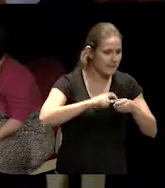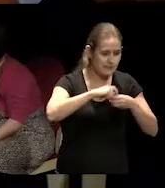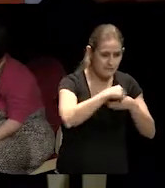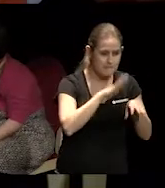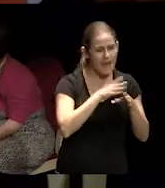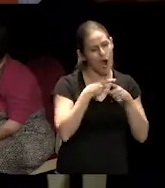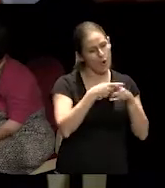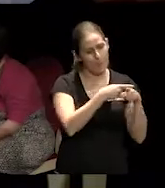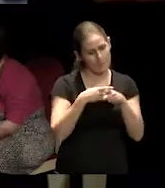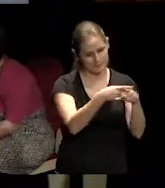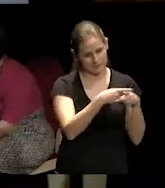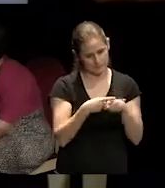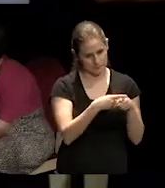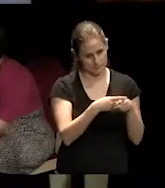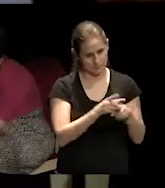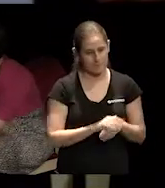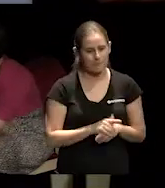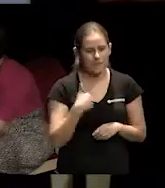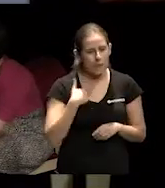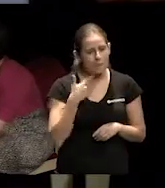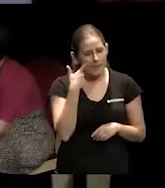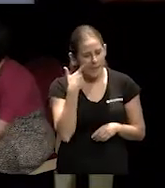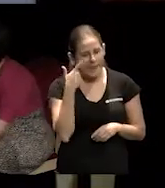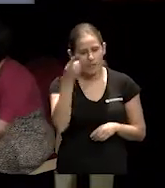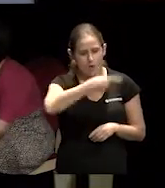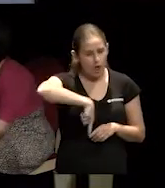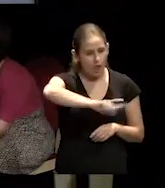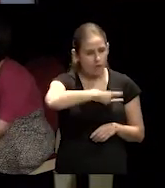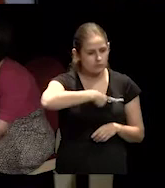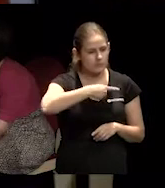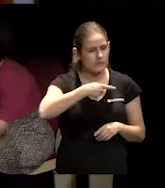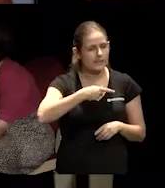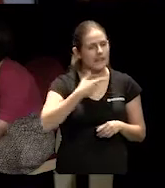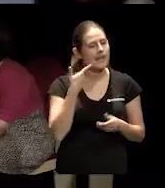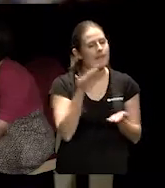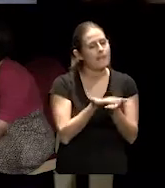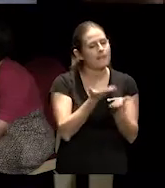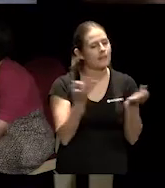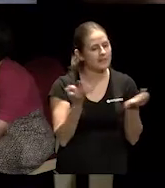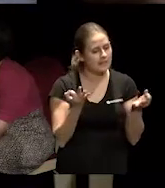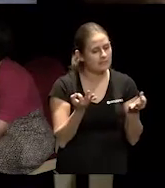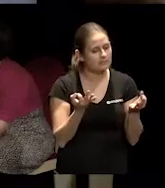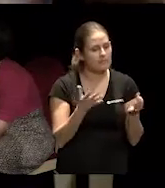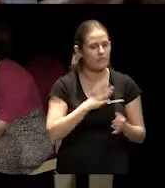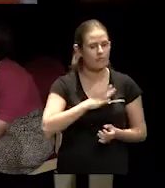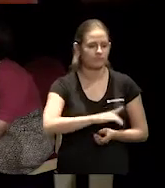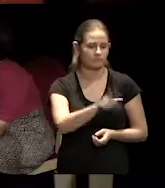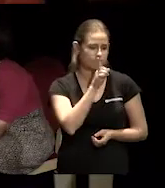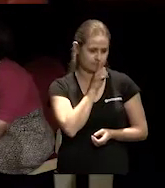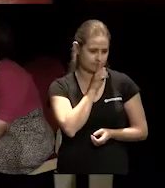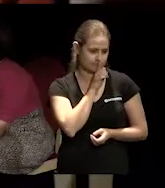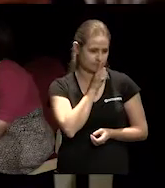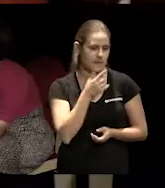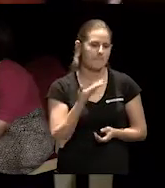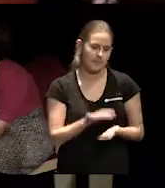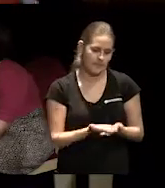que lo que realmente reclamaban, o al menos lo que yo sentí que reclamaban, era silencio. Estos chicos y estas chicas viven en campos como